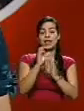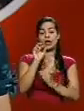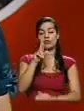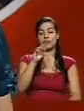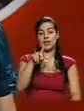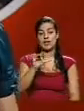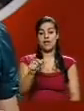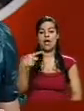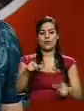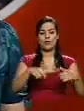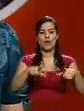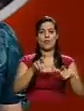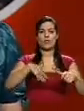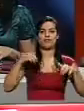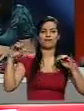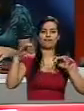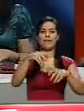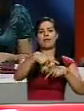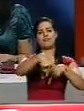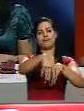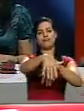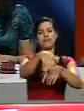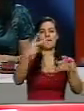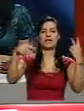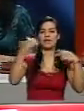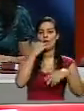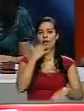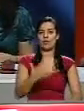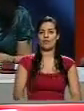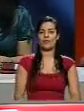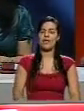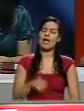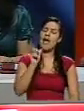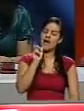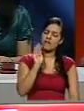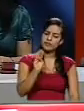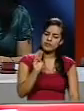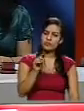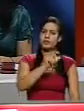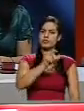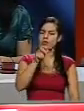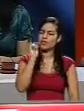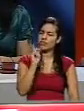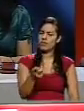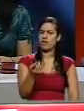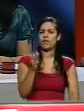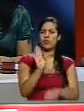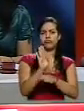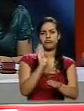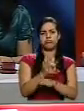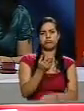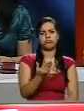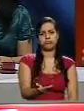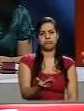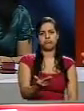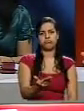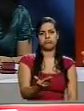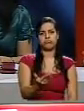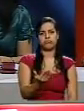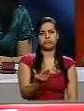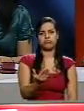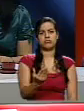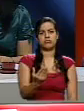Rosalía. Bueno, yo quiero que los caraqueños valoren o valoremos el Boulevard César